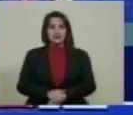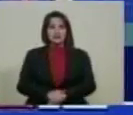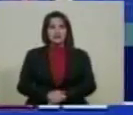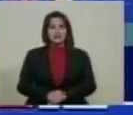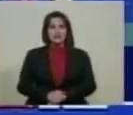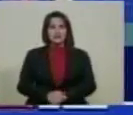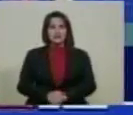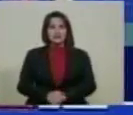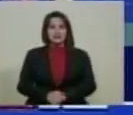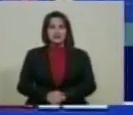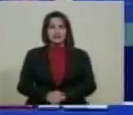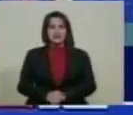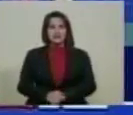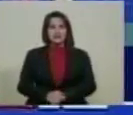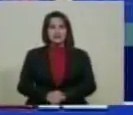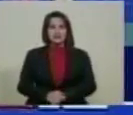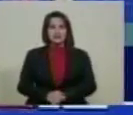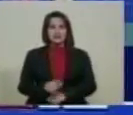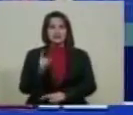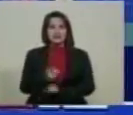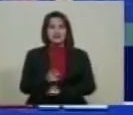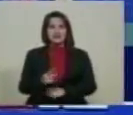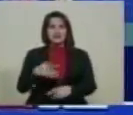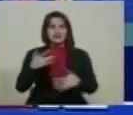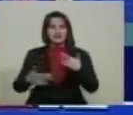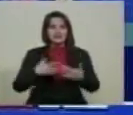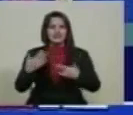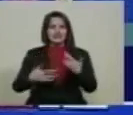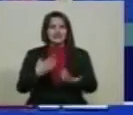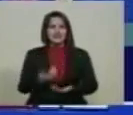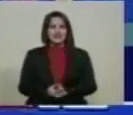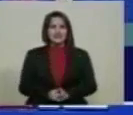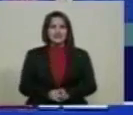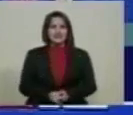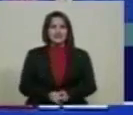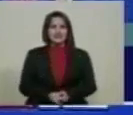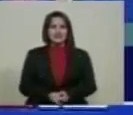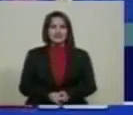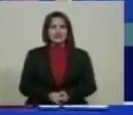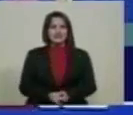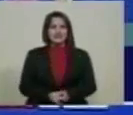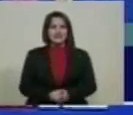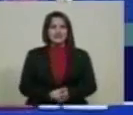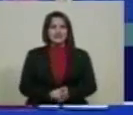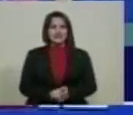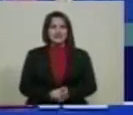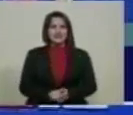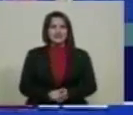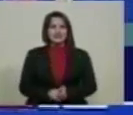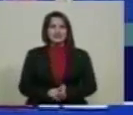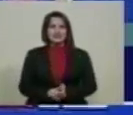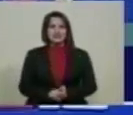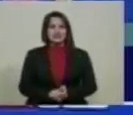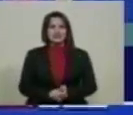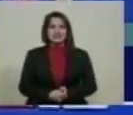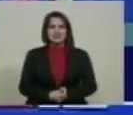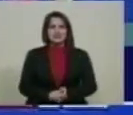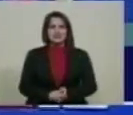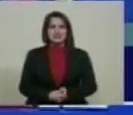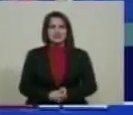deben activarse, debemos ir a un proceso de fortalecimiento